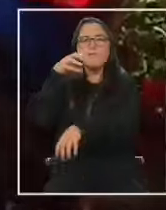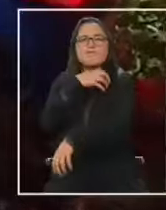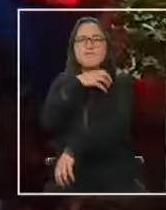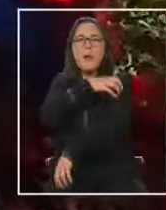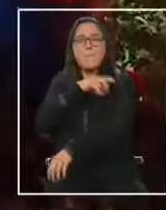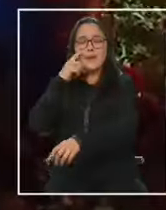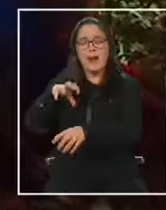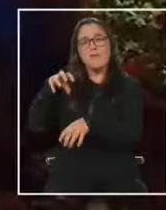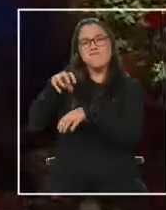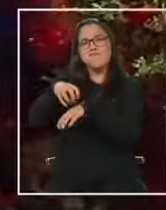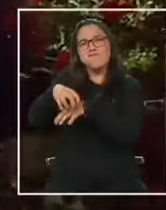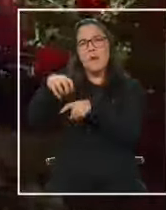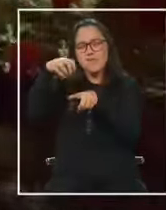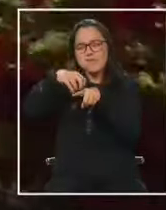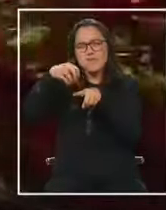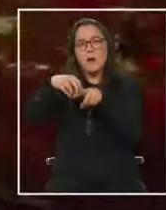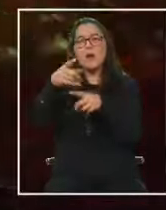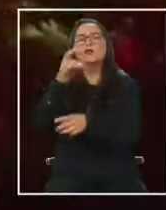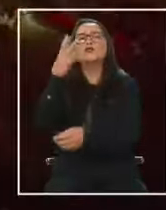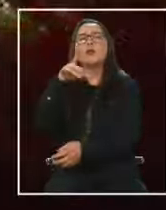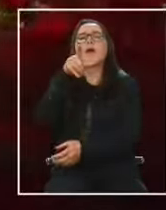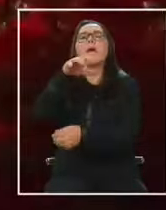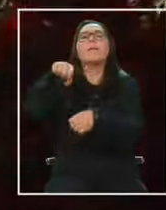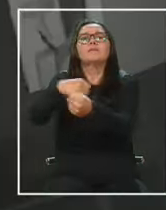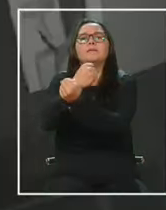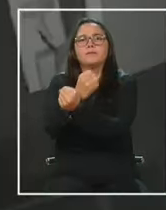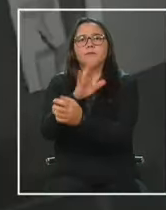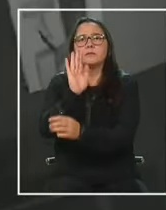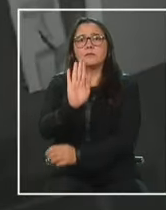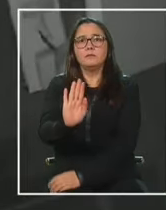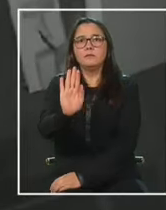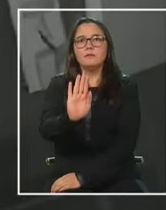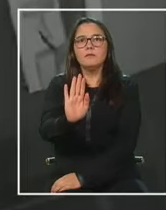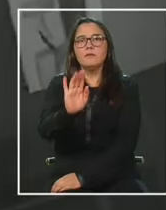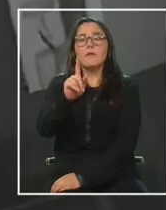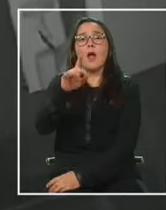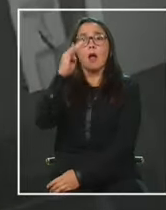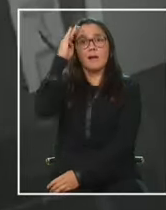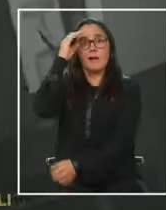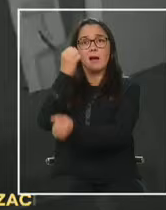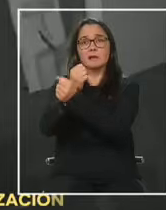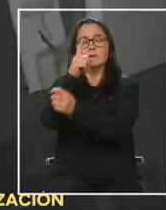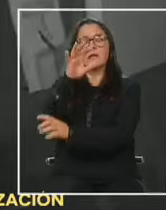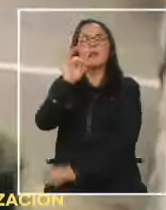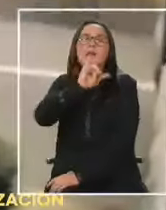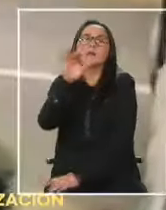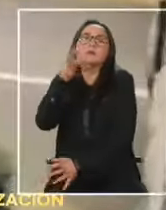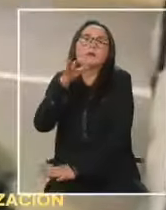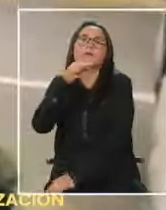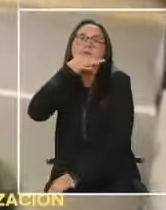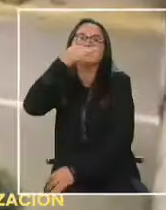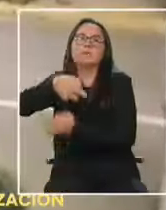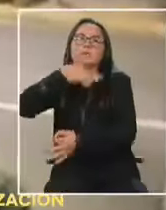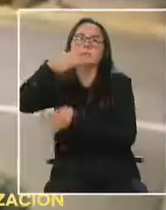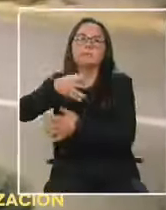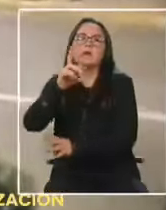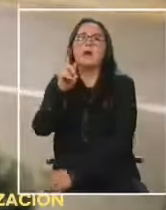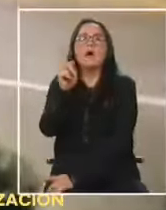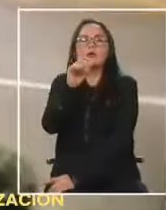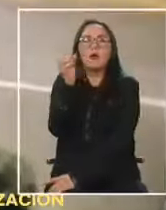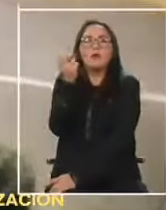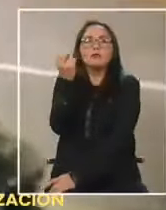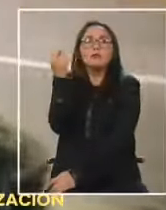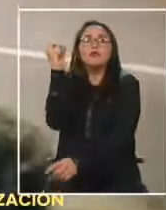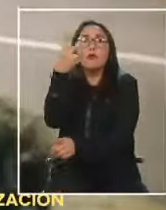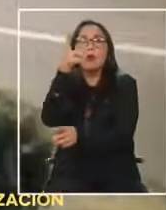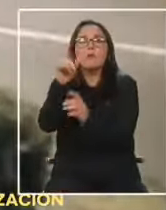en su pierna fue formalizado y quedó en prisión preventiva tal vez en la cárcel podrá relatar lo que probablemente nadie cuenta